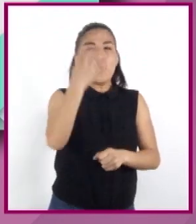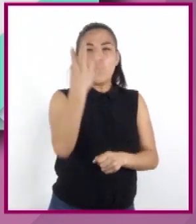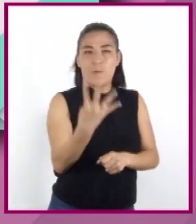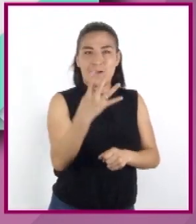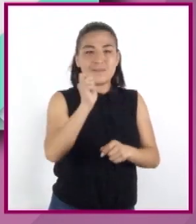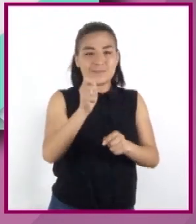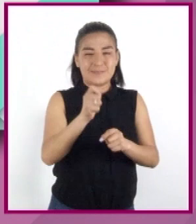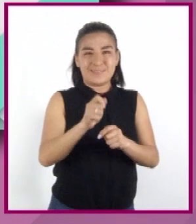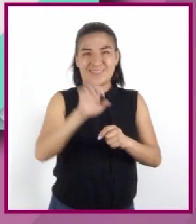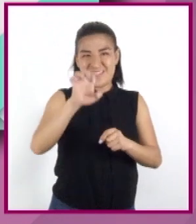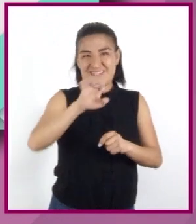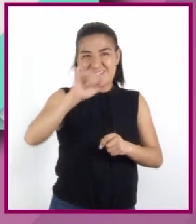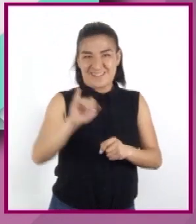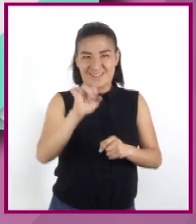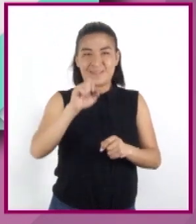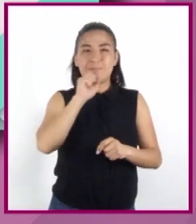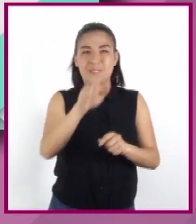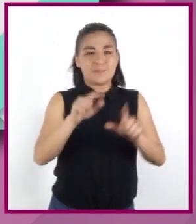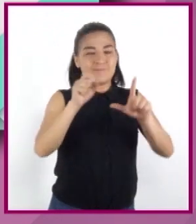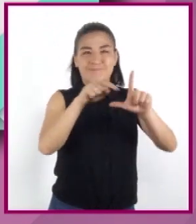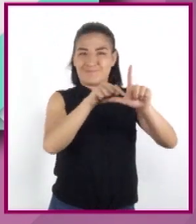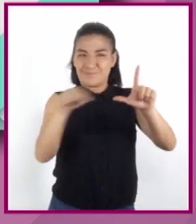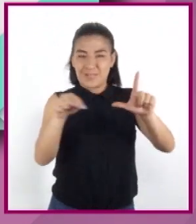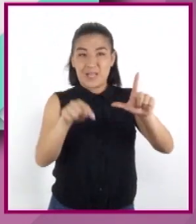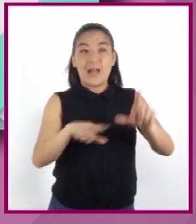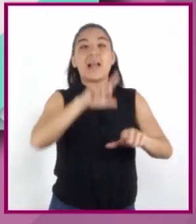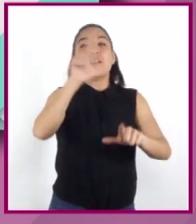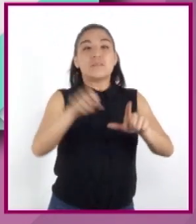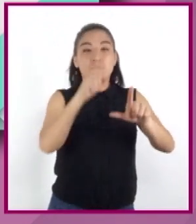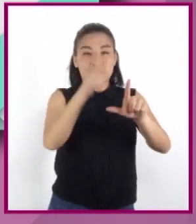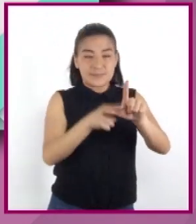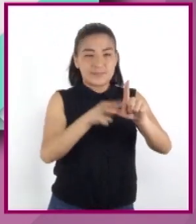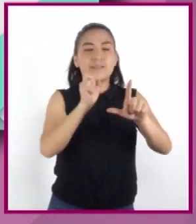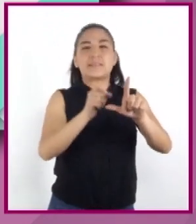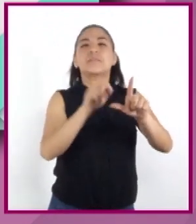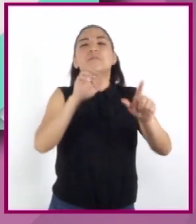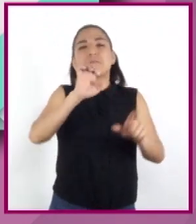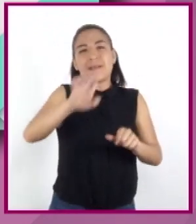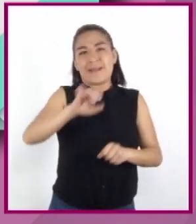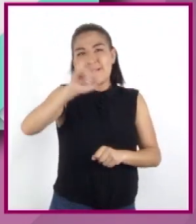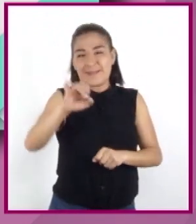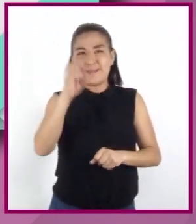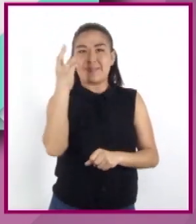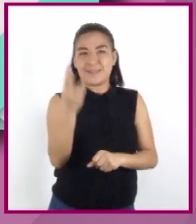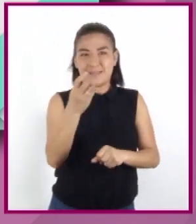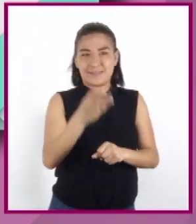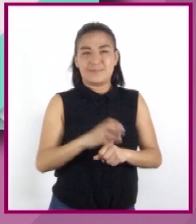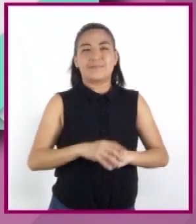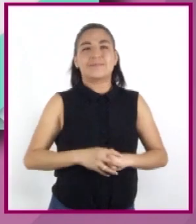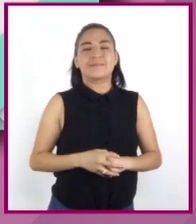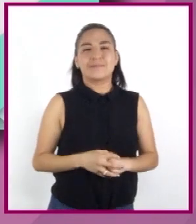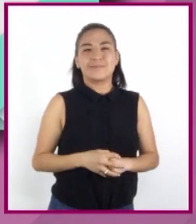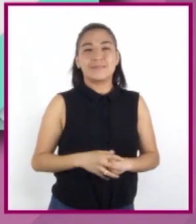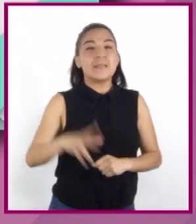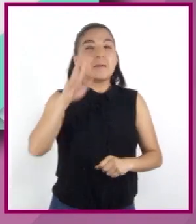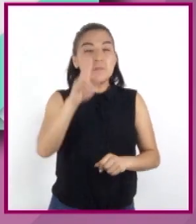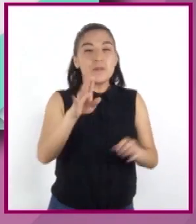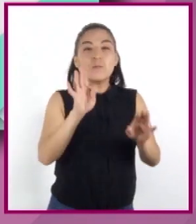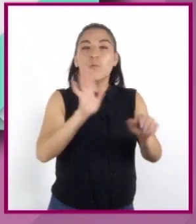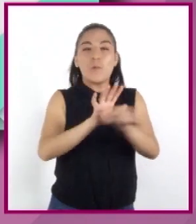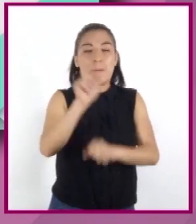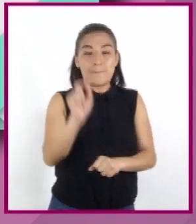el eje de las abscisas. A continuación el 3 en el eje de las ordenadas. Observamos el